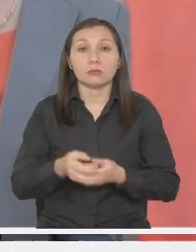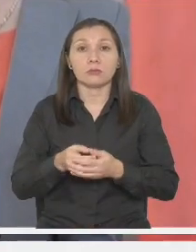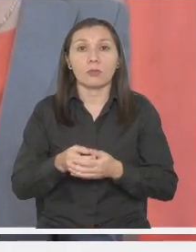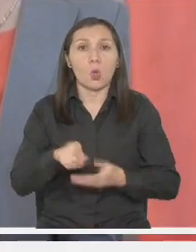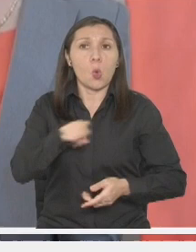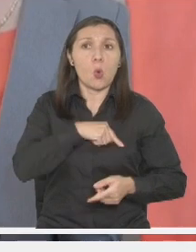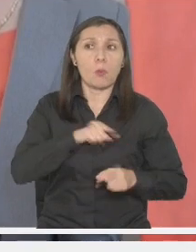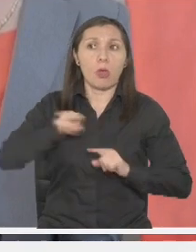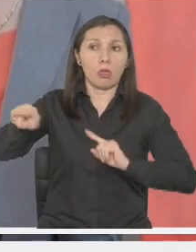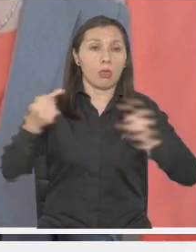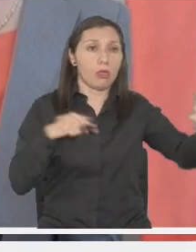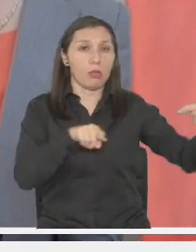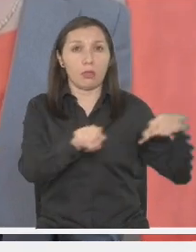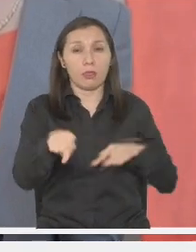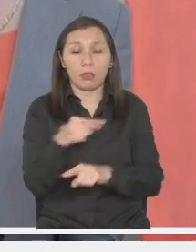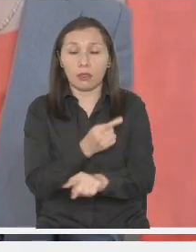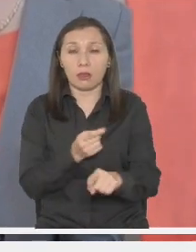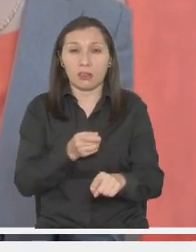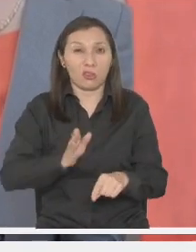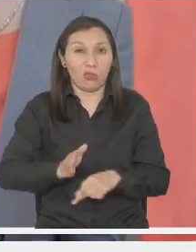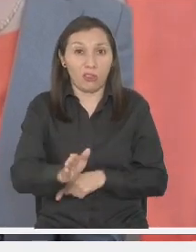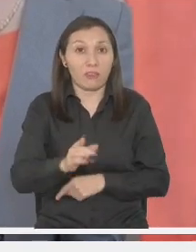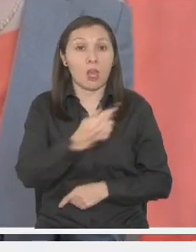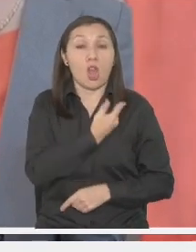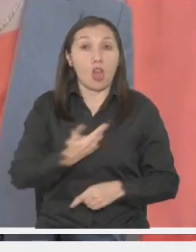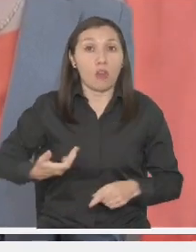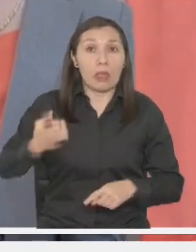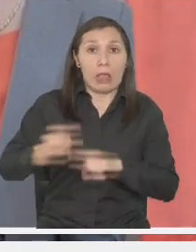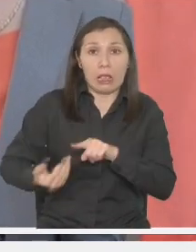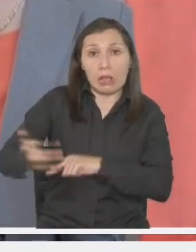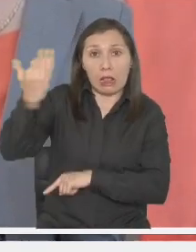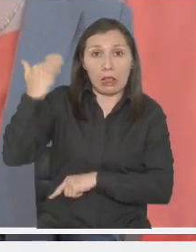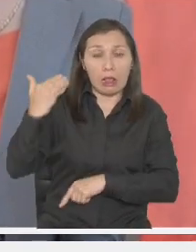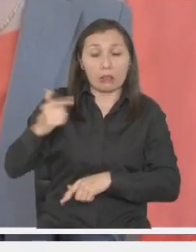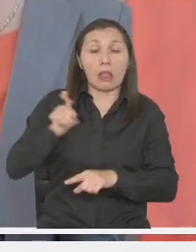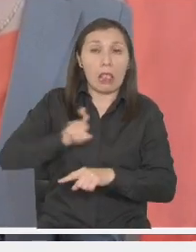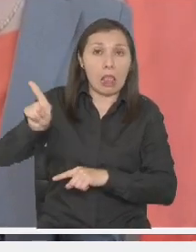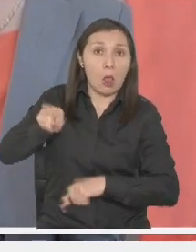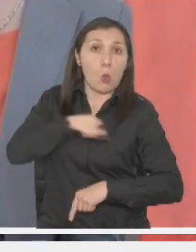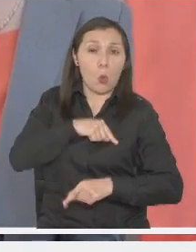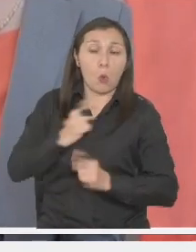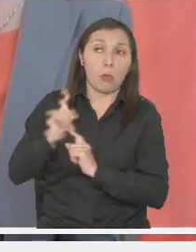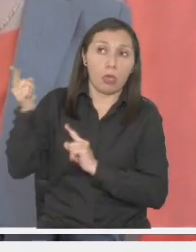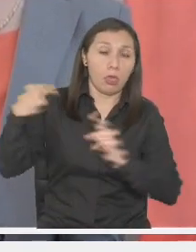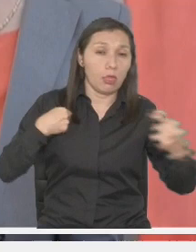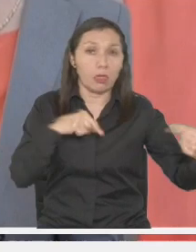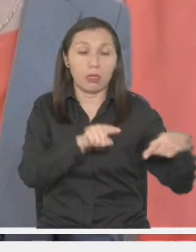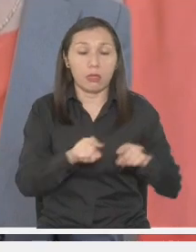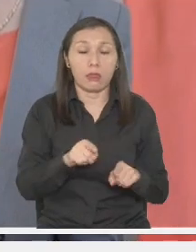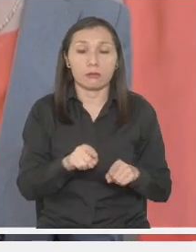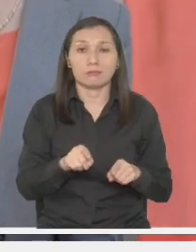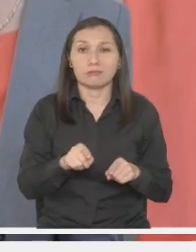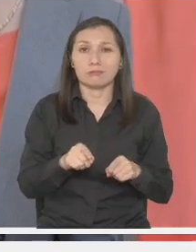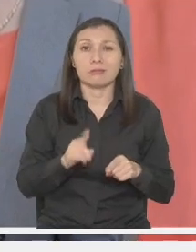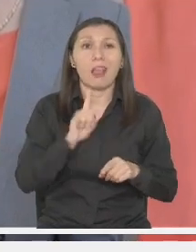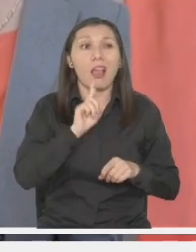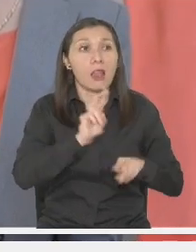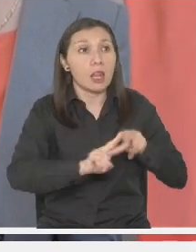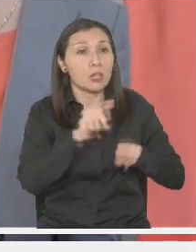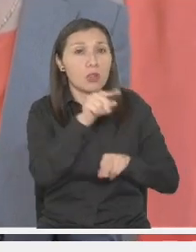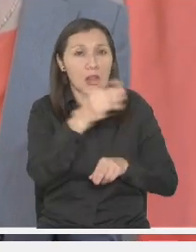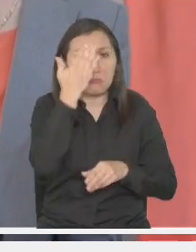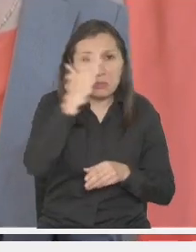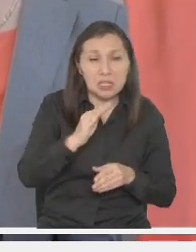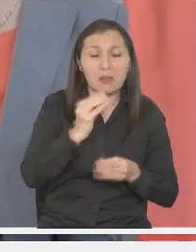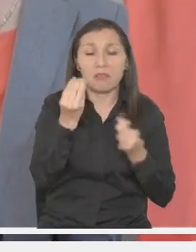distribuyendo culpas al gobierno anterior, a la acción de tal o cual